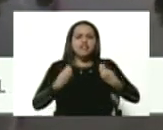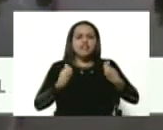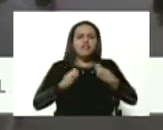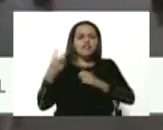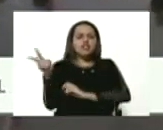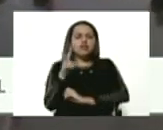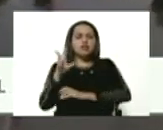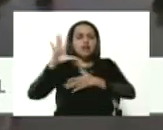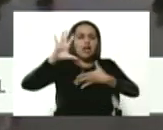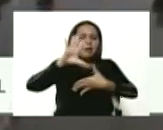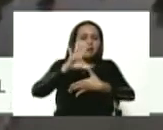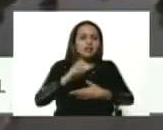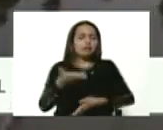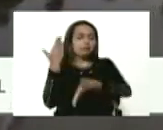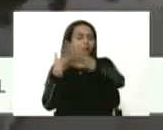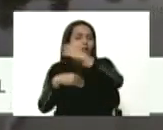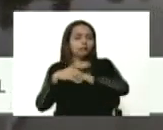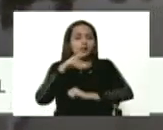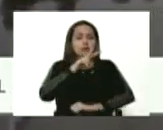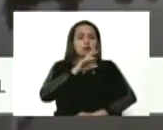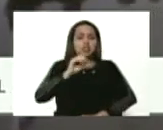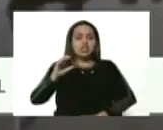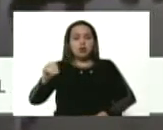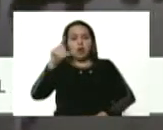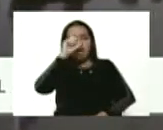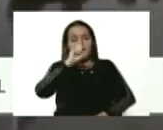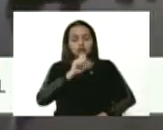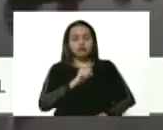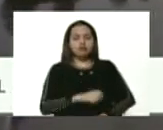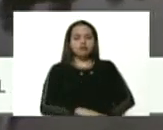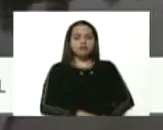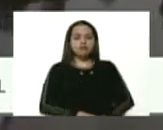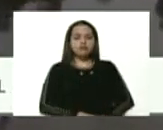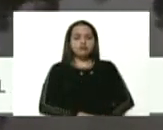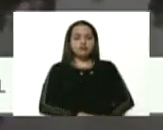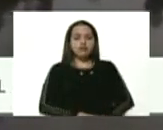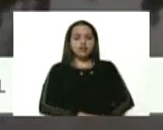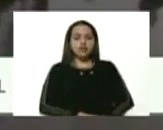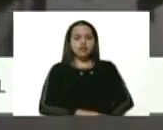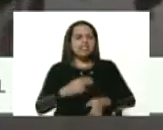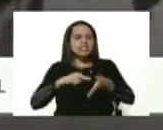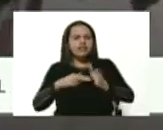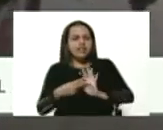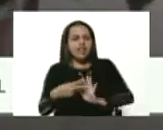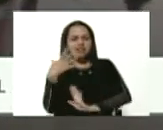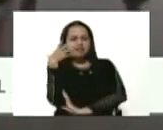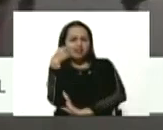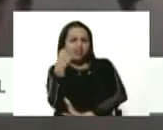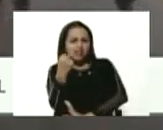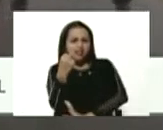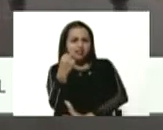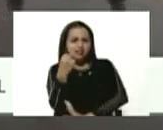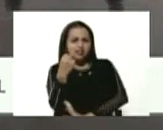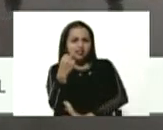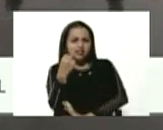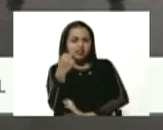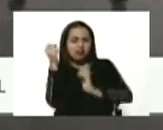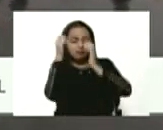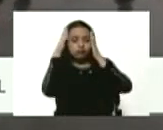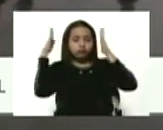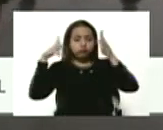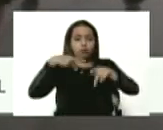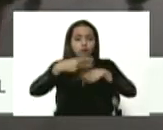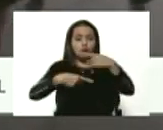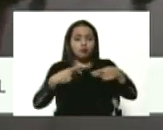América hace 200 años. Es entender el genial proceso de articulación